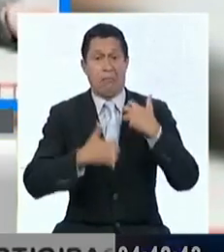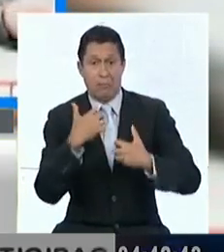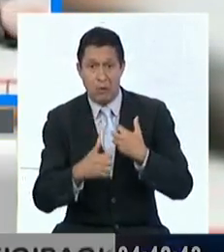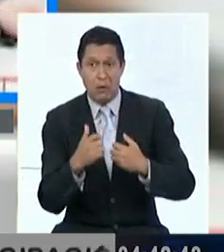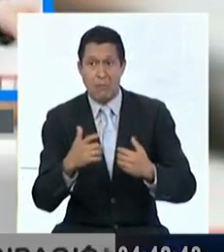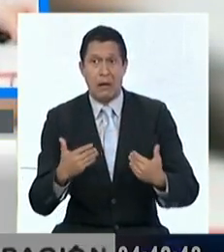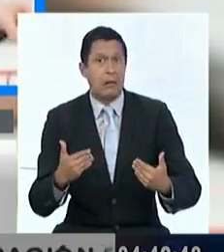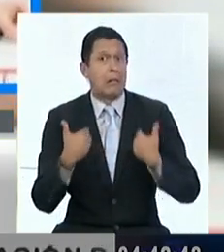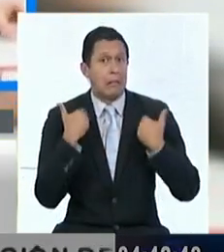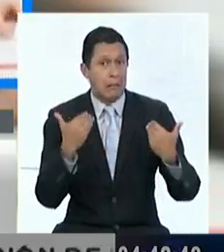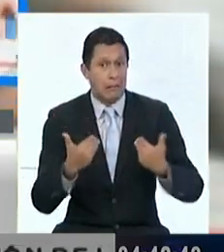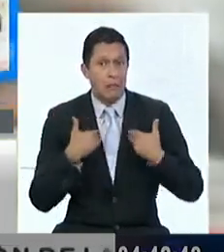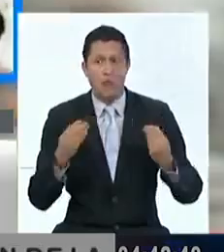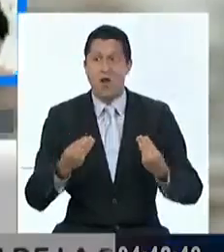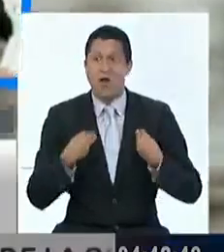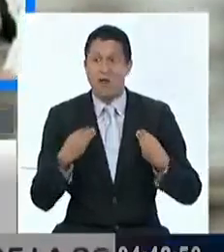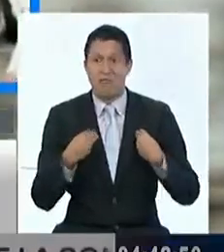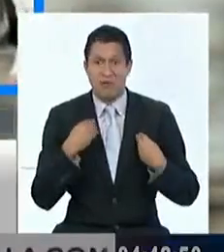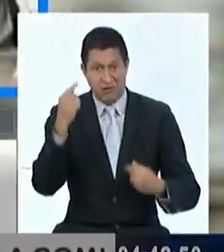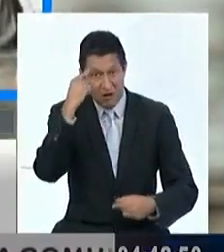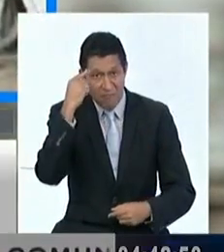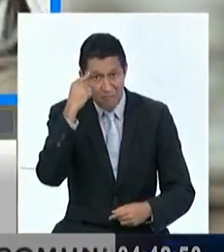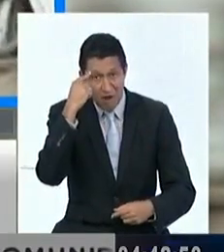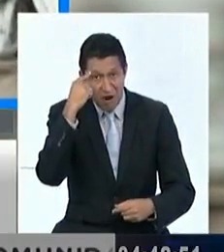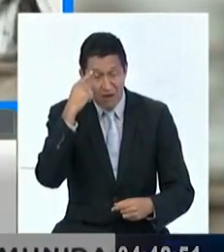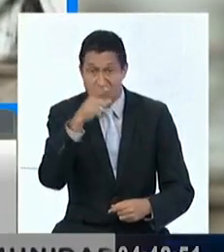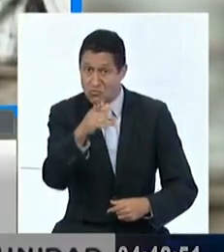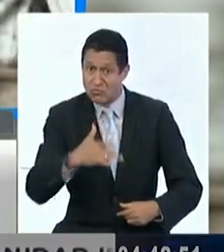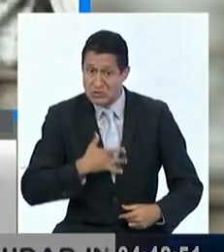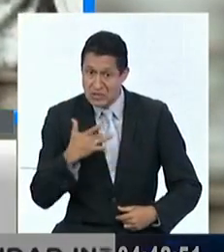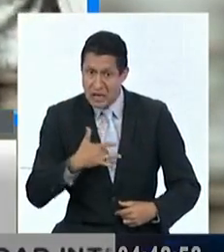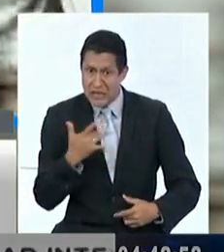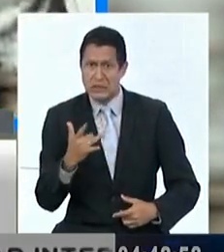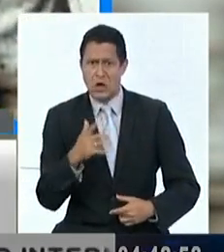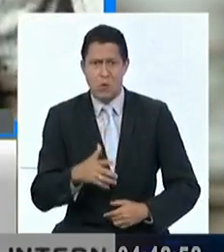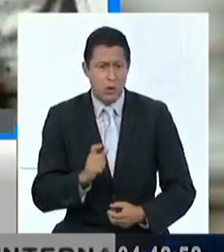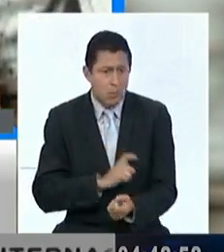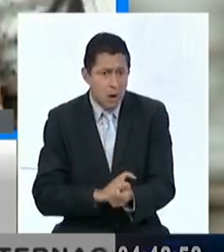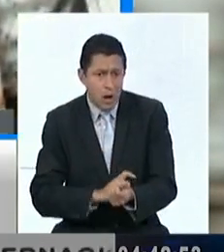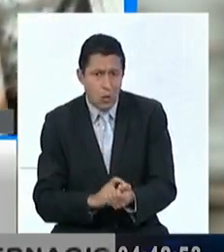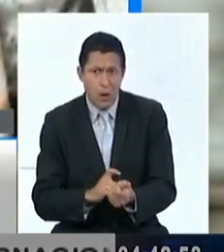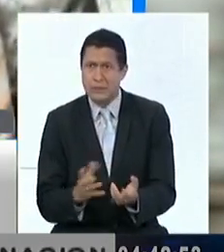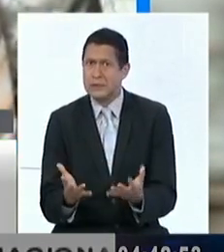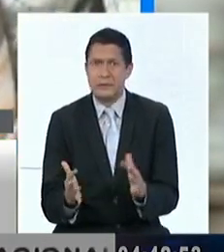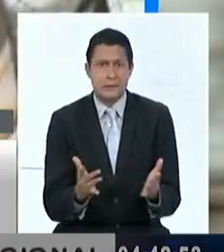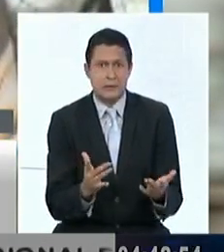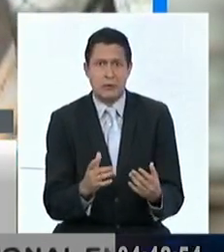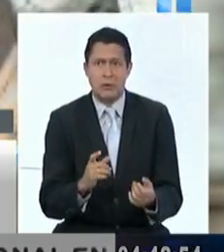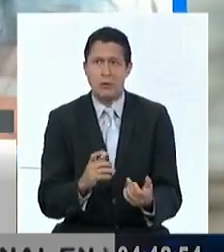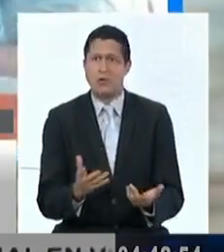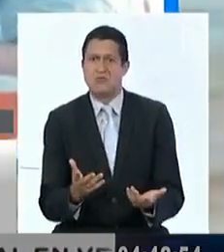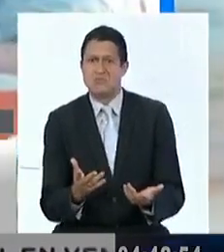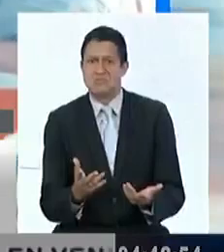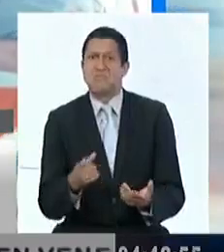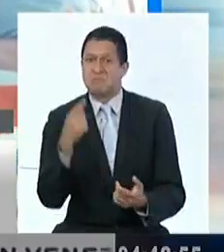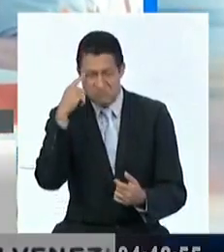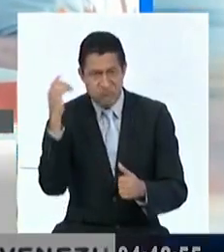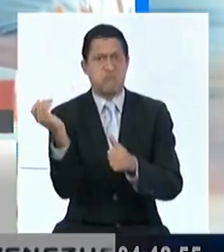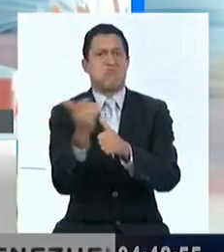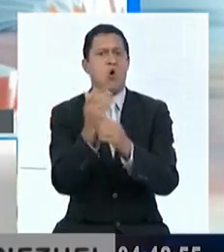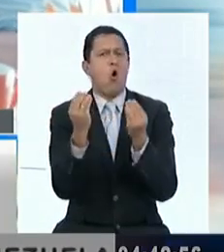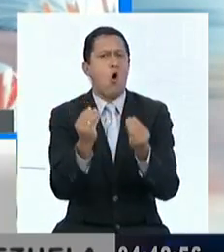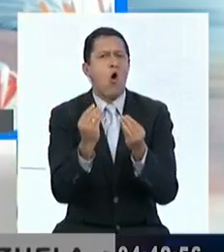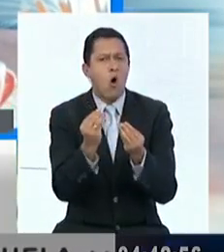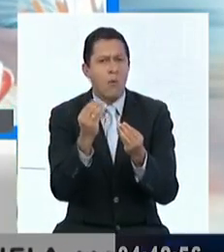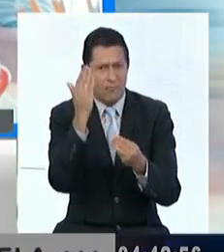dañar seriamente tu bienestar si sientes hay que emociones como la angustia o ansiedad te superan descubre las formas